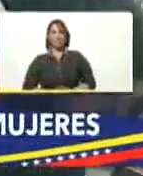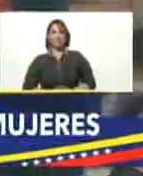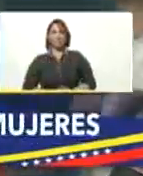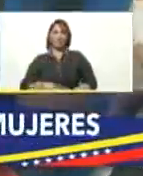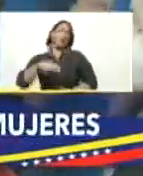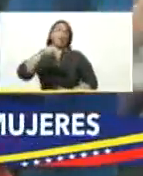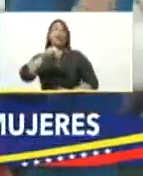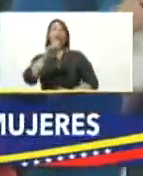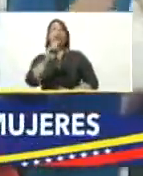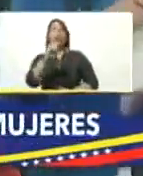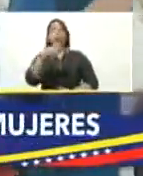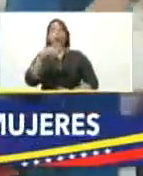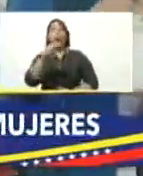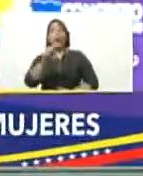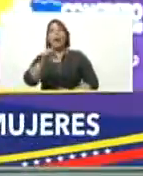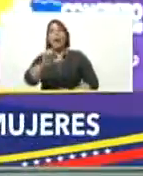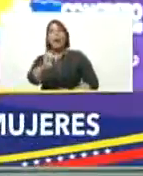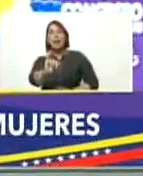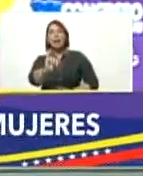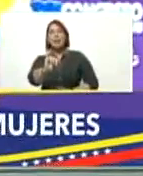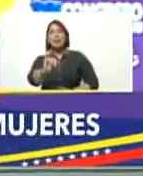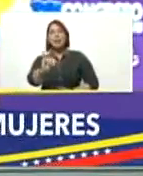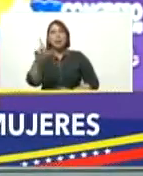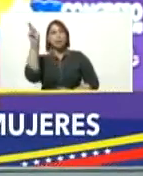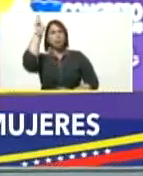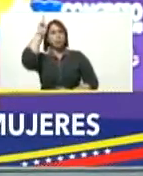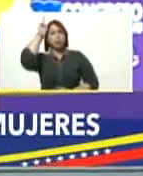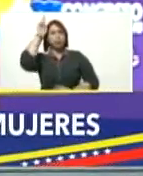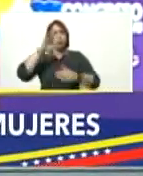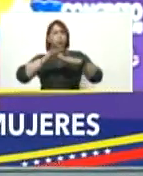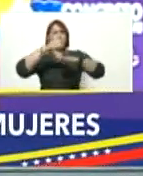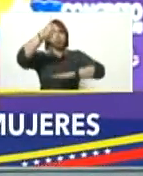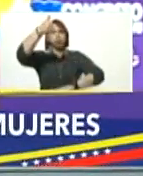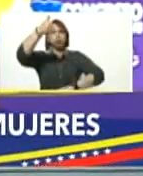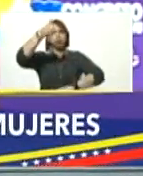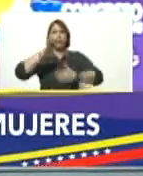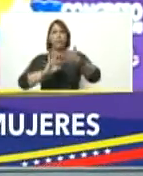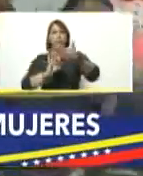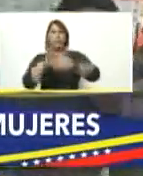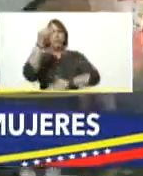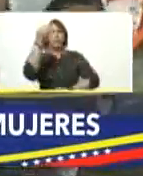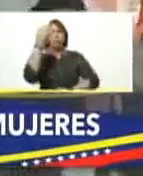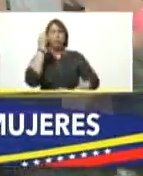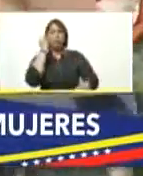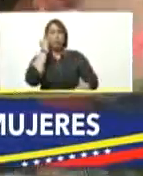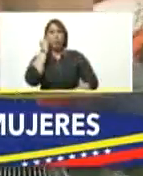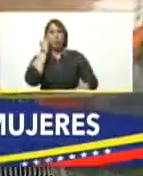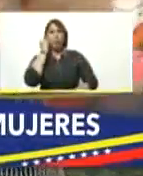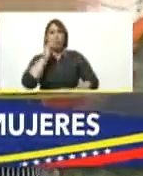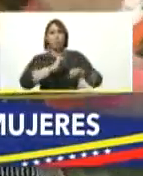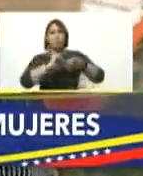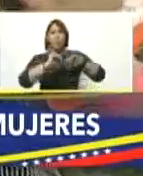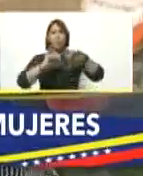Noelí Pocaterra, chamana mayor, fundadora del